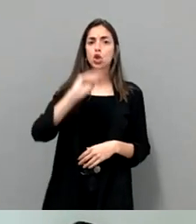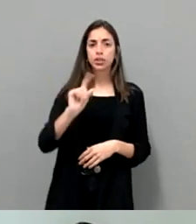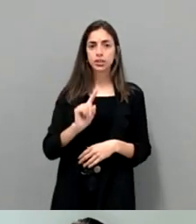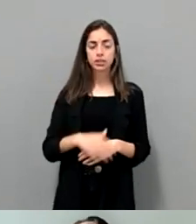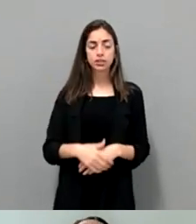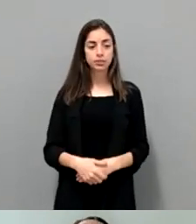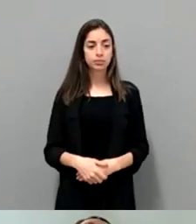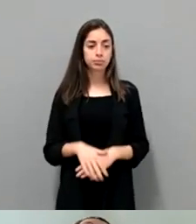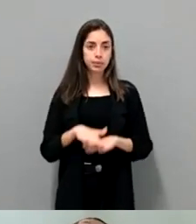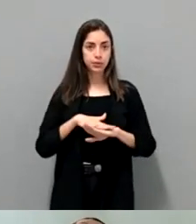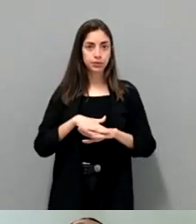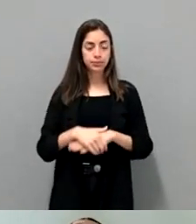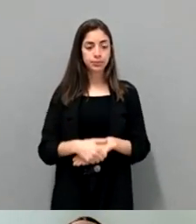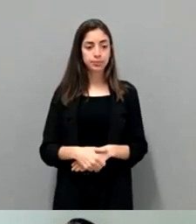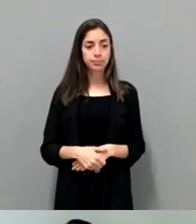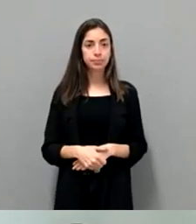esforzó